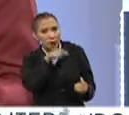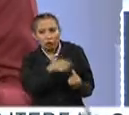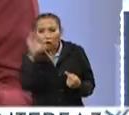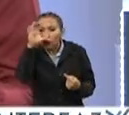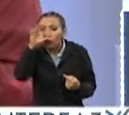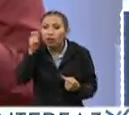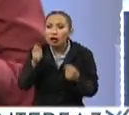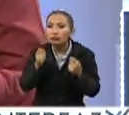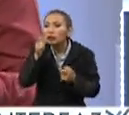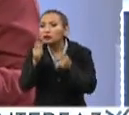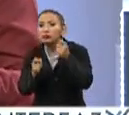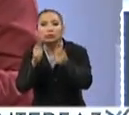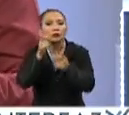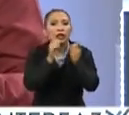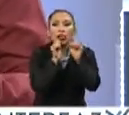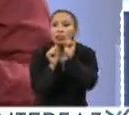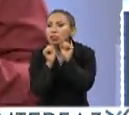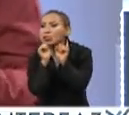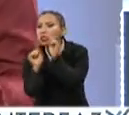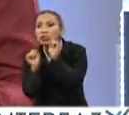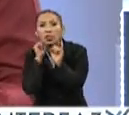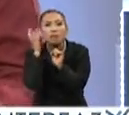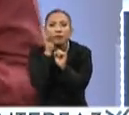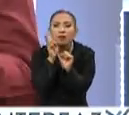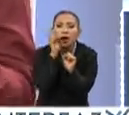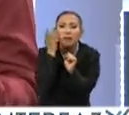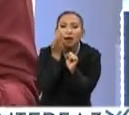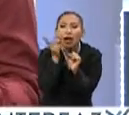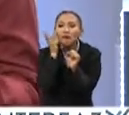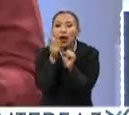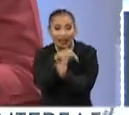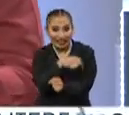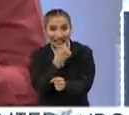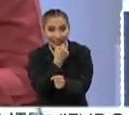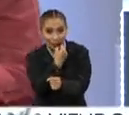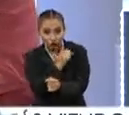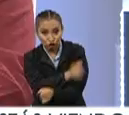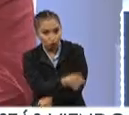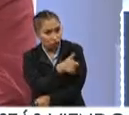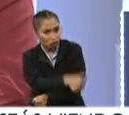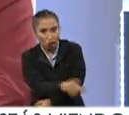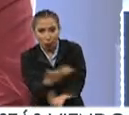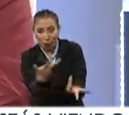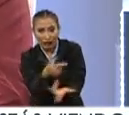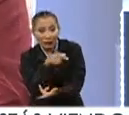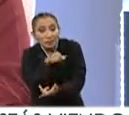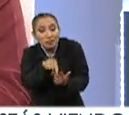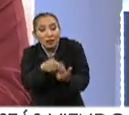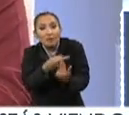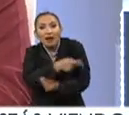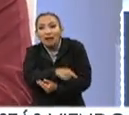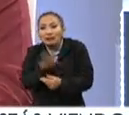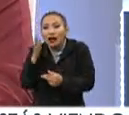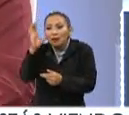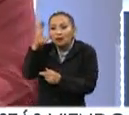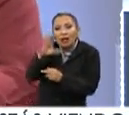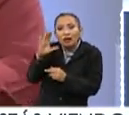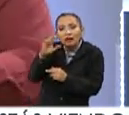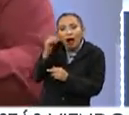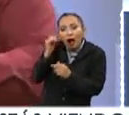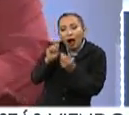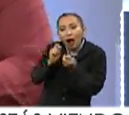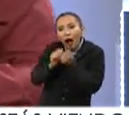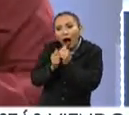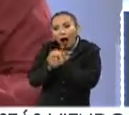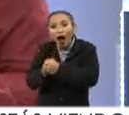mucha curiosidad por todo. Entonces empiezan a experimentar cosas y ellos solitos, entonces a partir de ahí ya están haciendo ciencia. Claro.